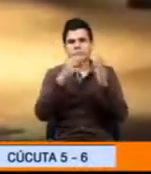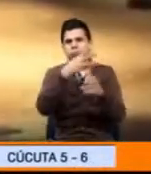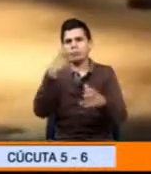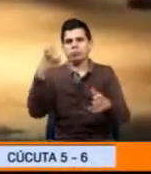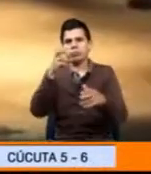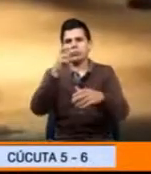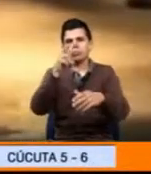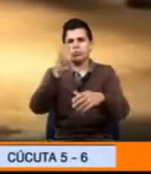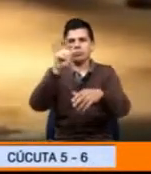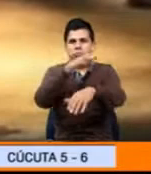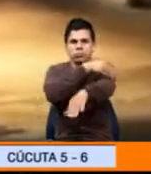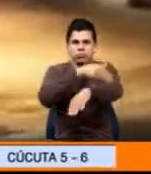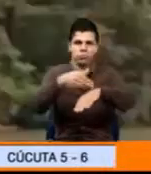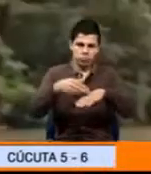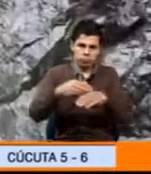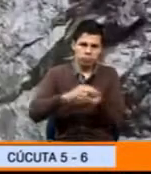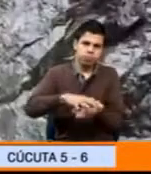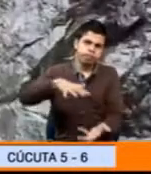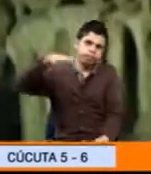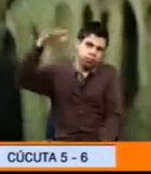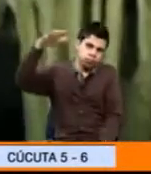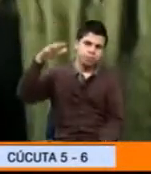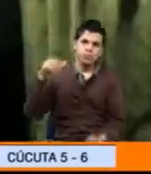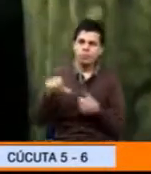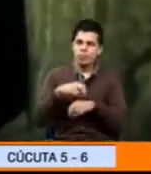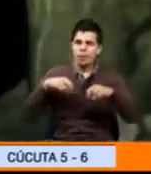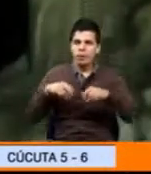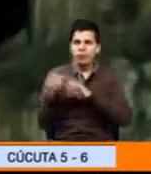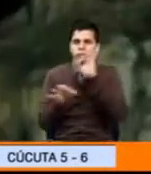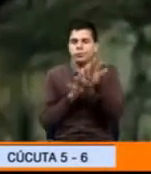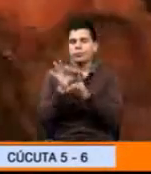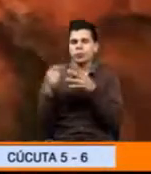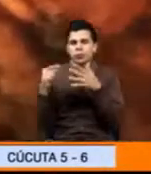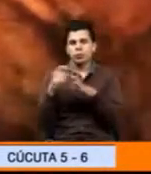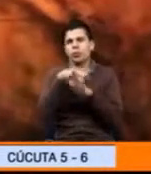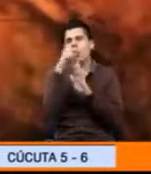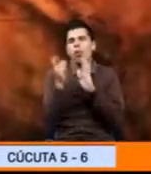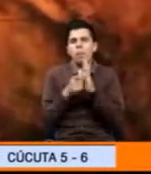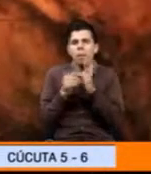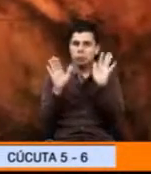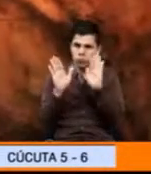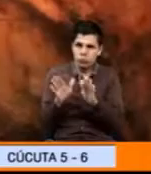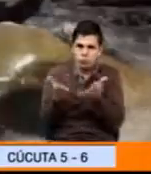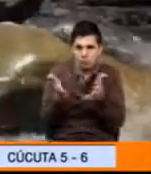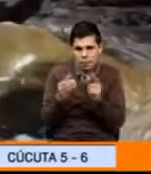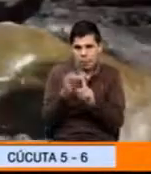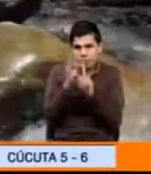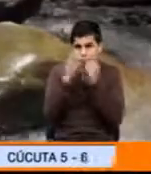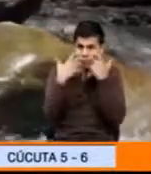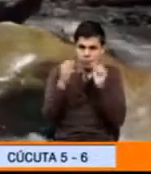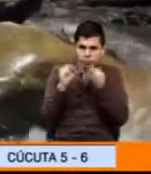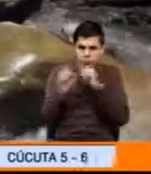metros cúbicos. Las áreas protegidas del sistema de parques nacionales naturales proporcionan la valoración de la naturaleza que nos